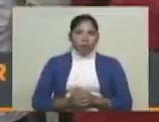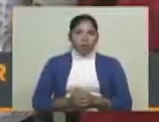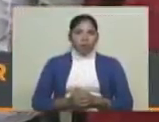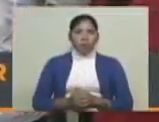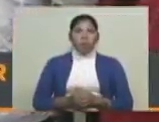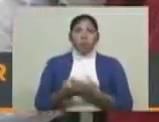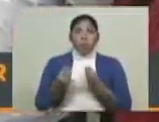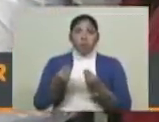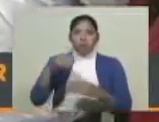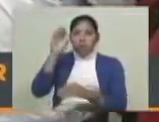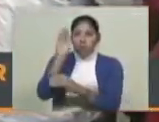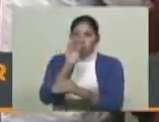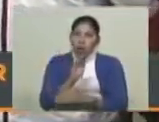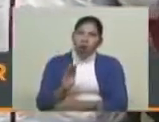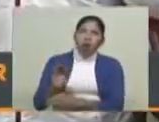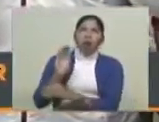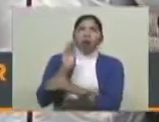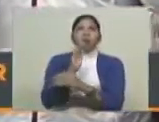a cuidar